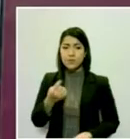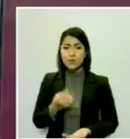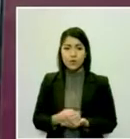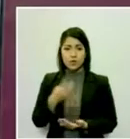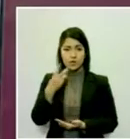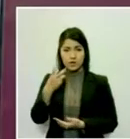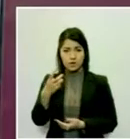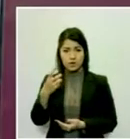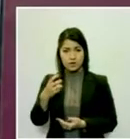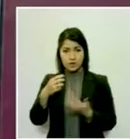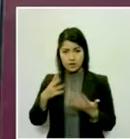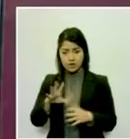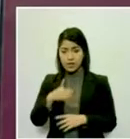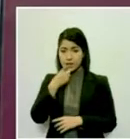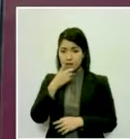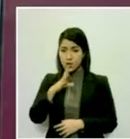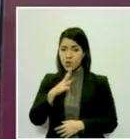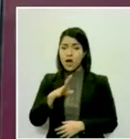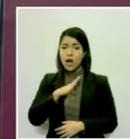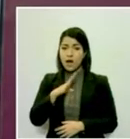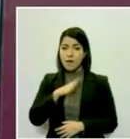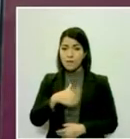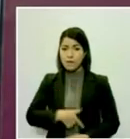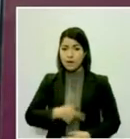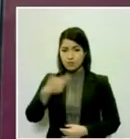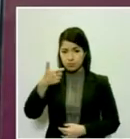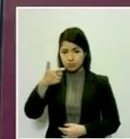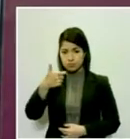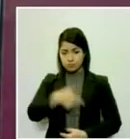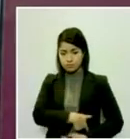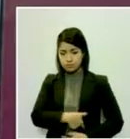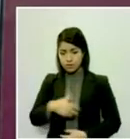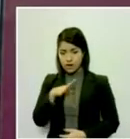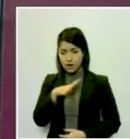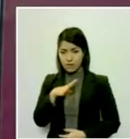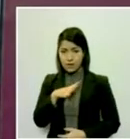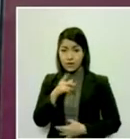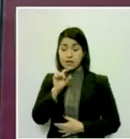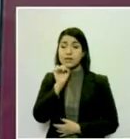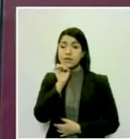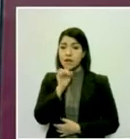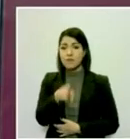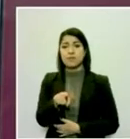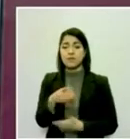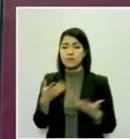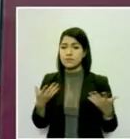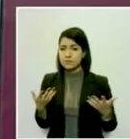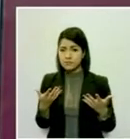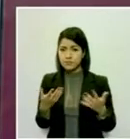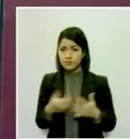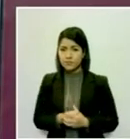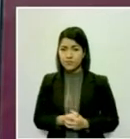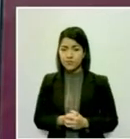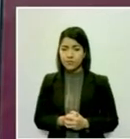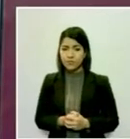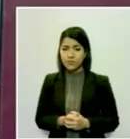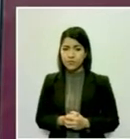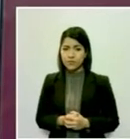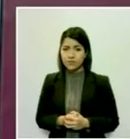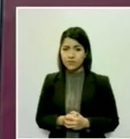acusación de portación de arma, sino también se